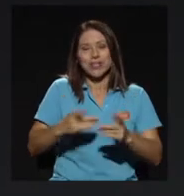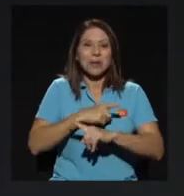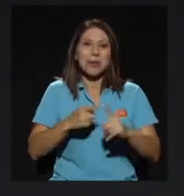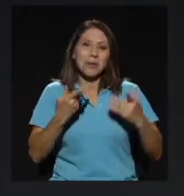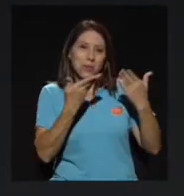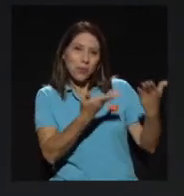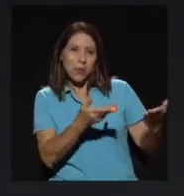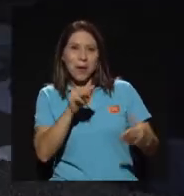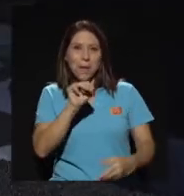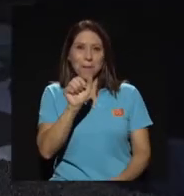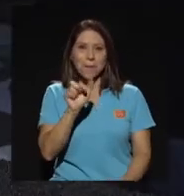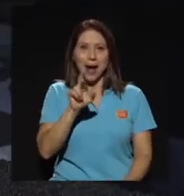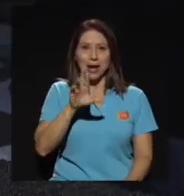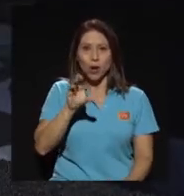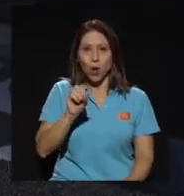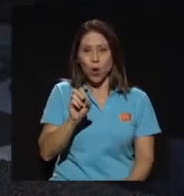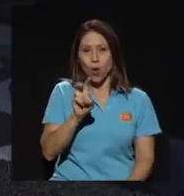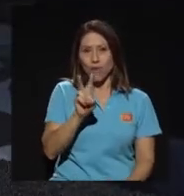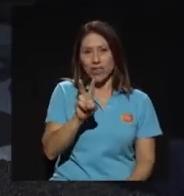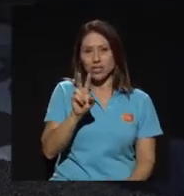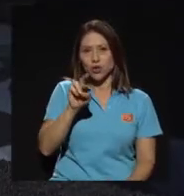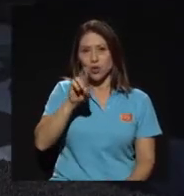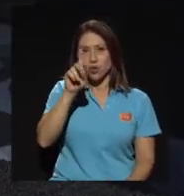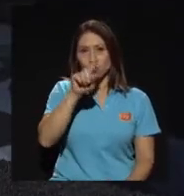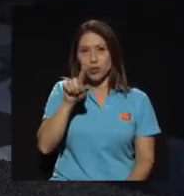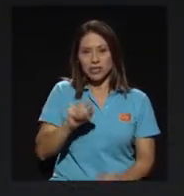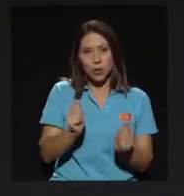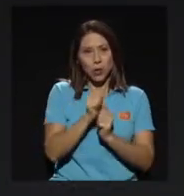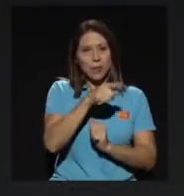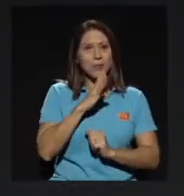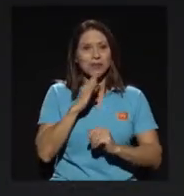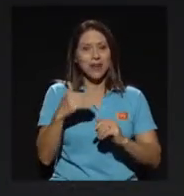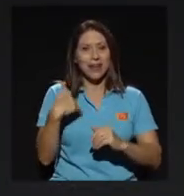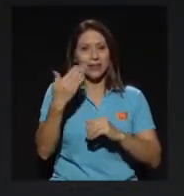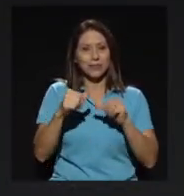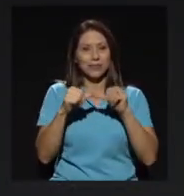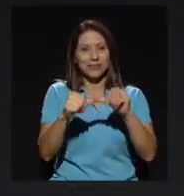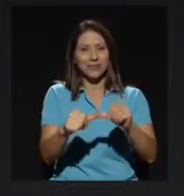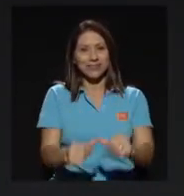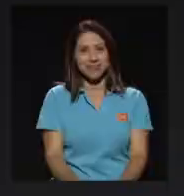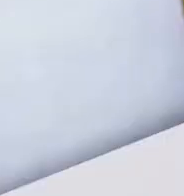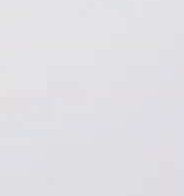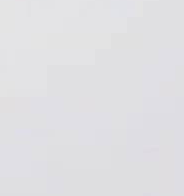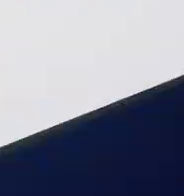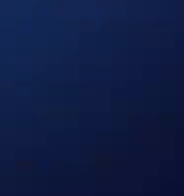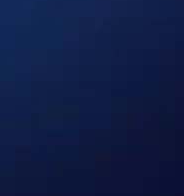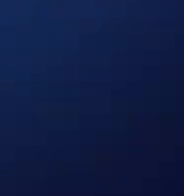grado marco vinicio ruiz con quien hablaremos una vez que el canal nos invite a hacer regresamos